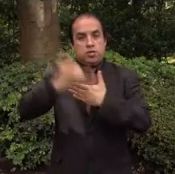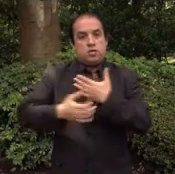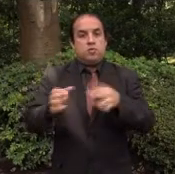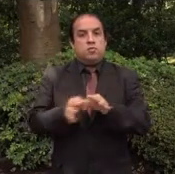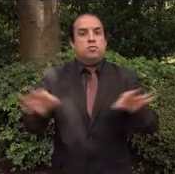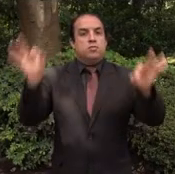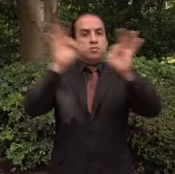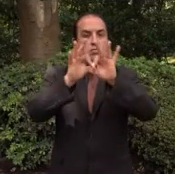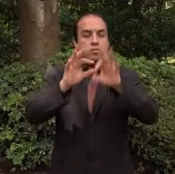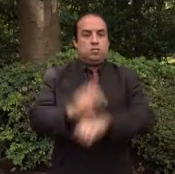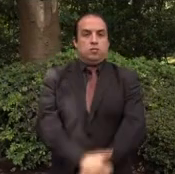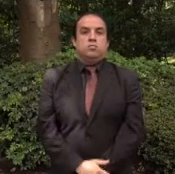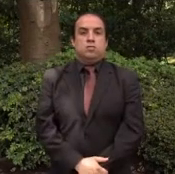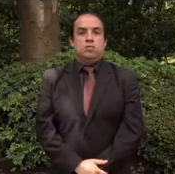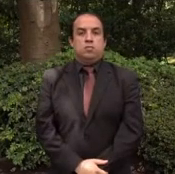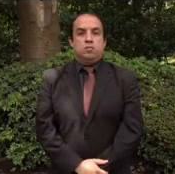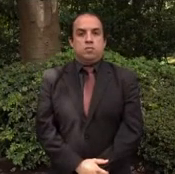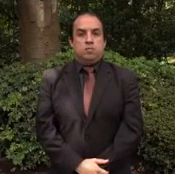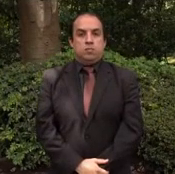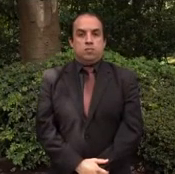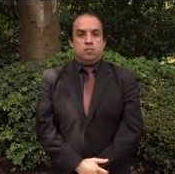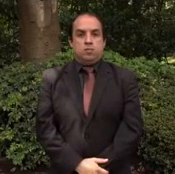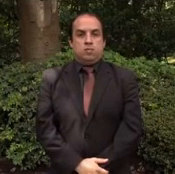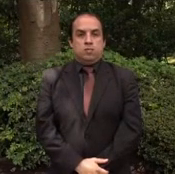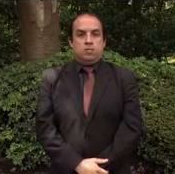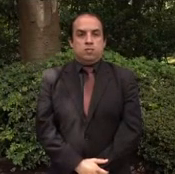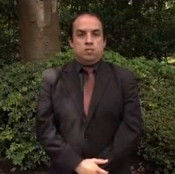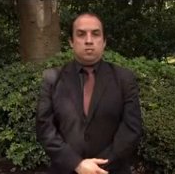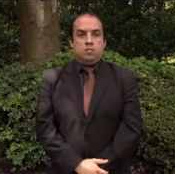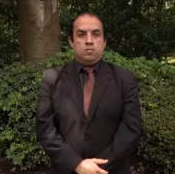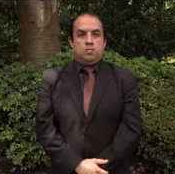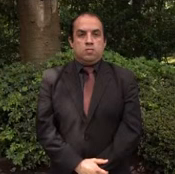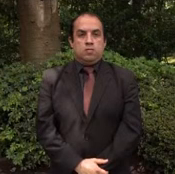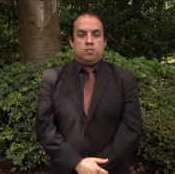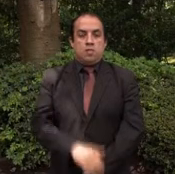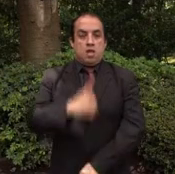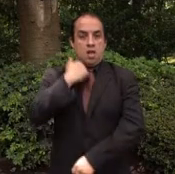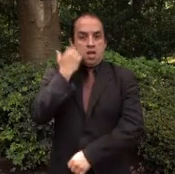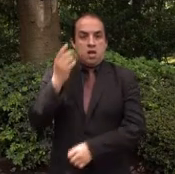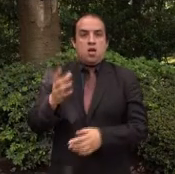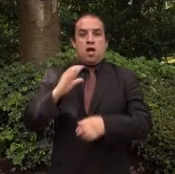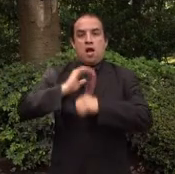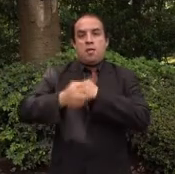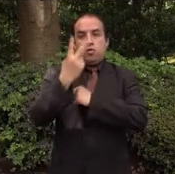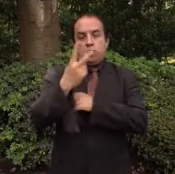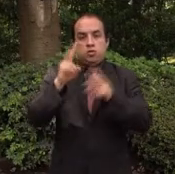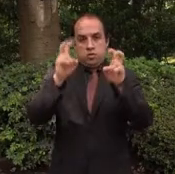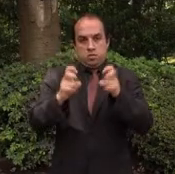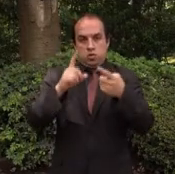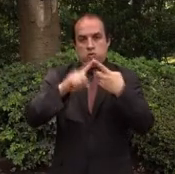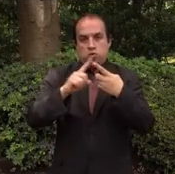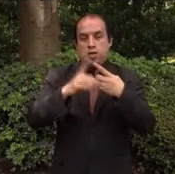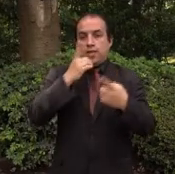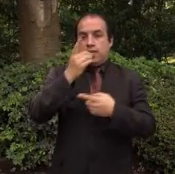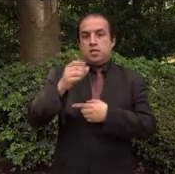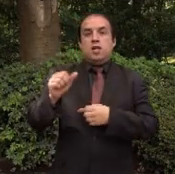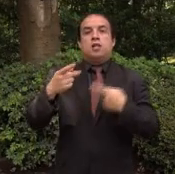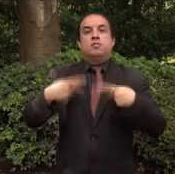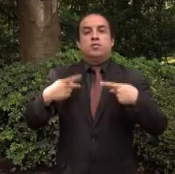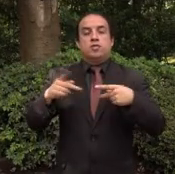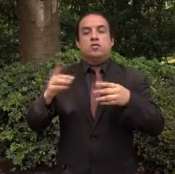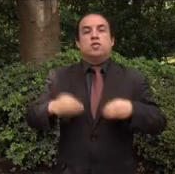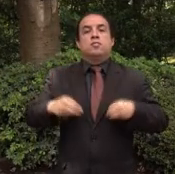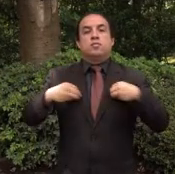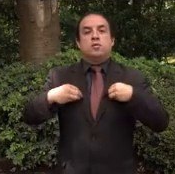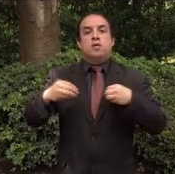fundamental. Quiero cerrar con dos temas. Uno, decirle a los habitantes de la Ciudad de México, a los habitantes